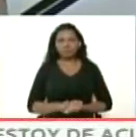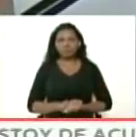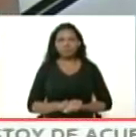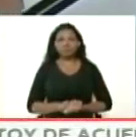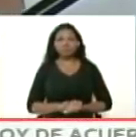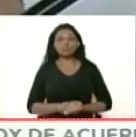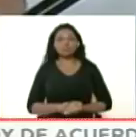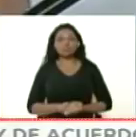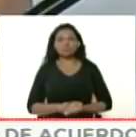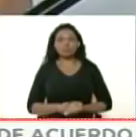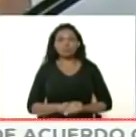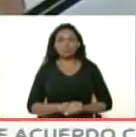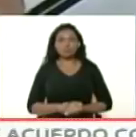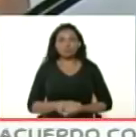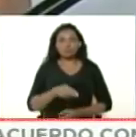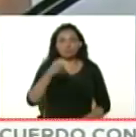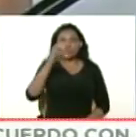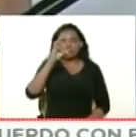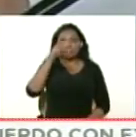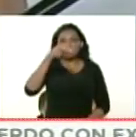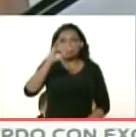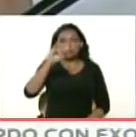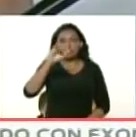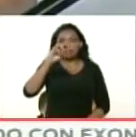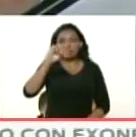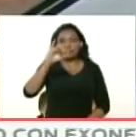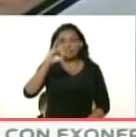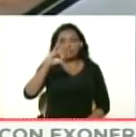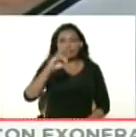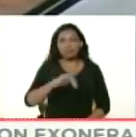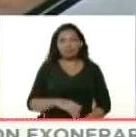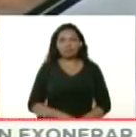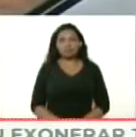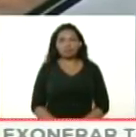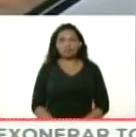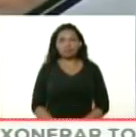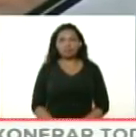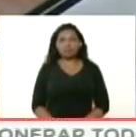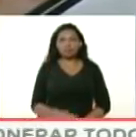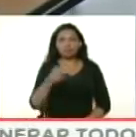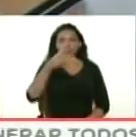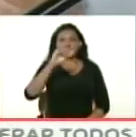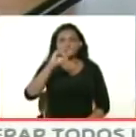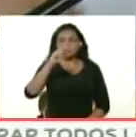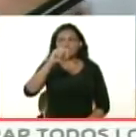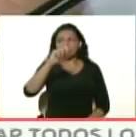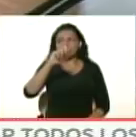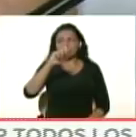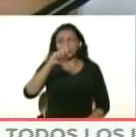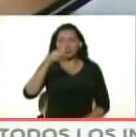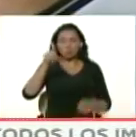Chimí, lo llamaron así, ¿verdad? ¿Ah? El chiné. Chimé.